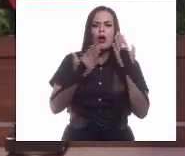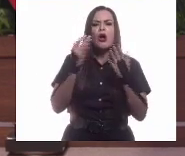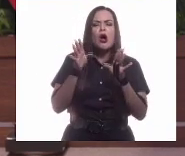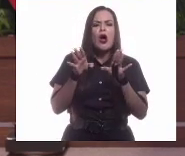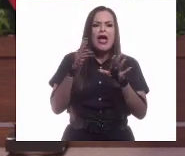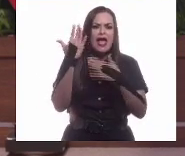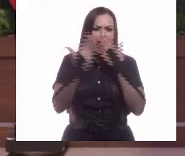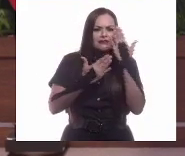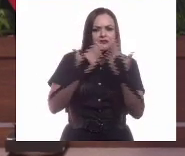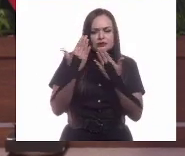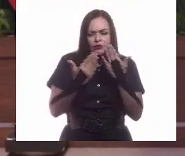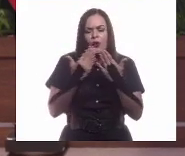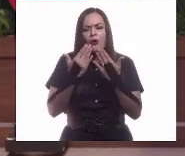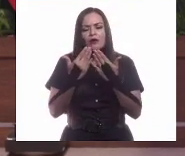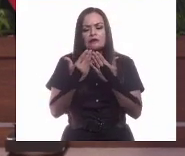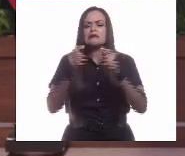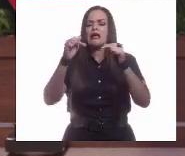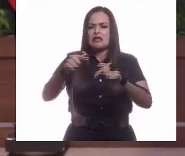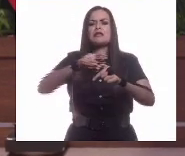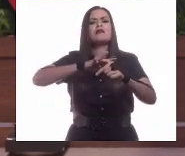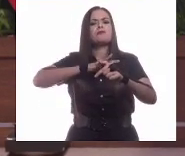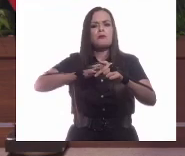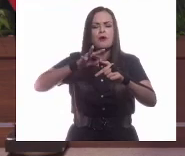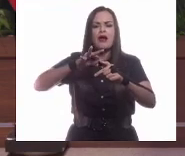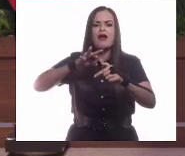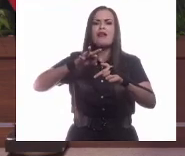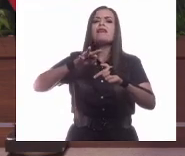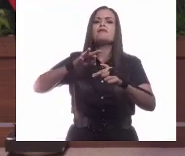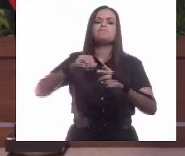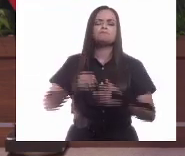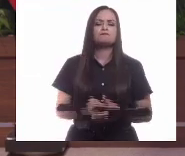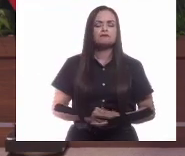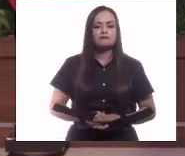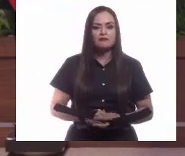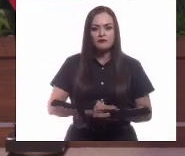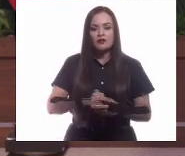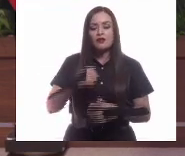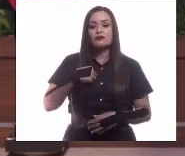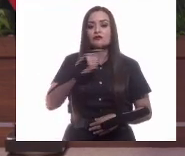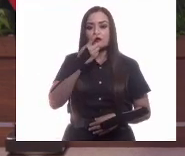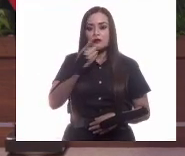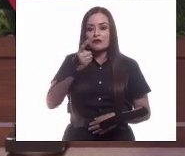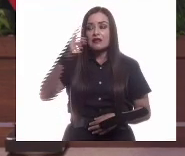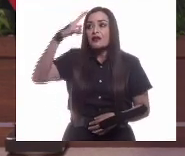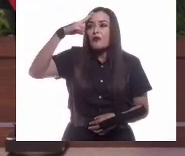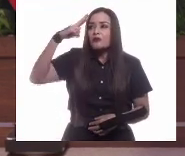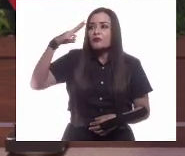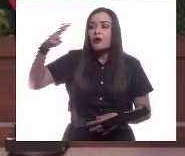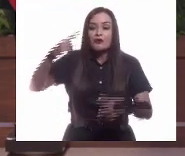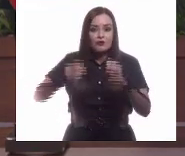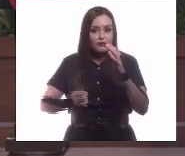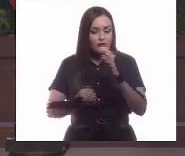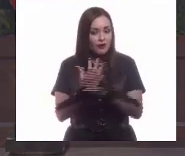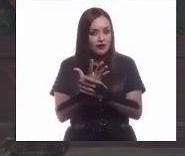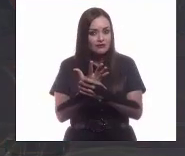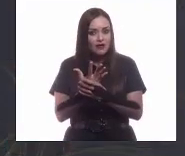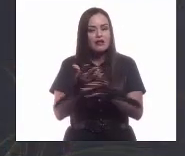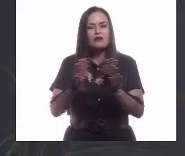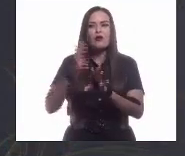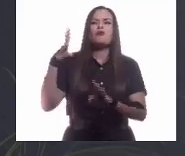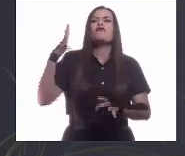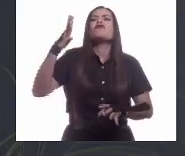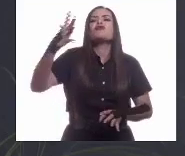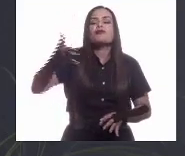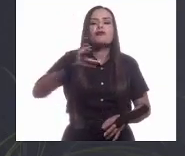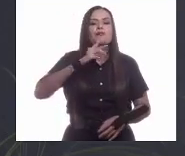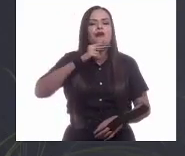aquí se podría progresar. Ofrecí una nueva visión para tener un mejor futuro y reflexioné